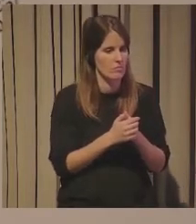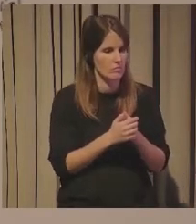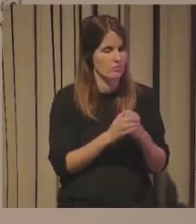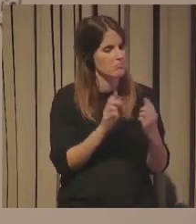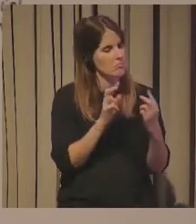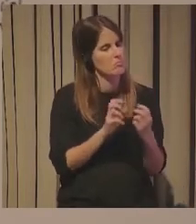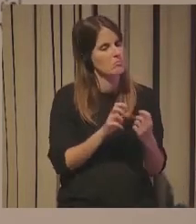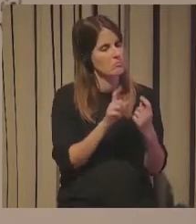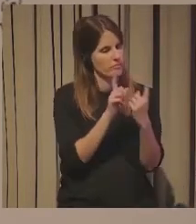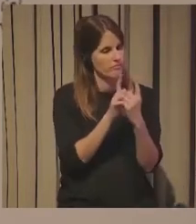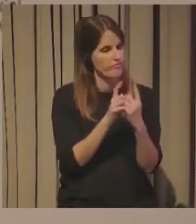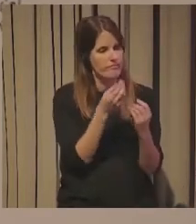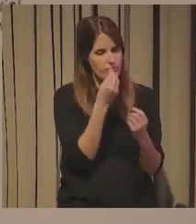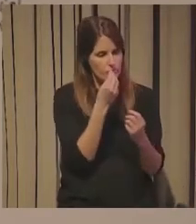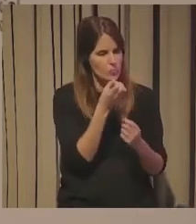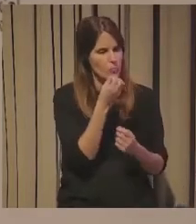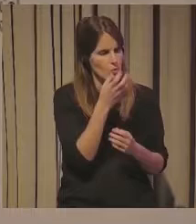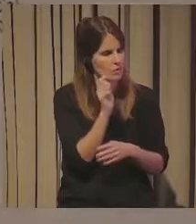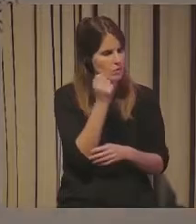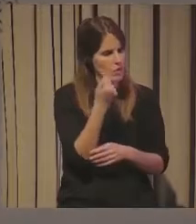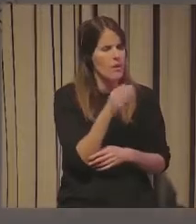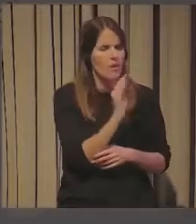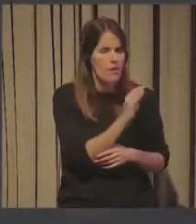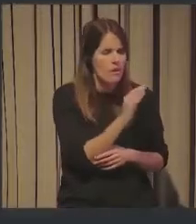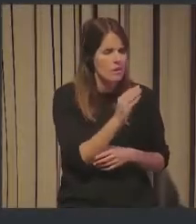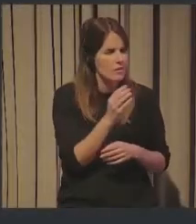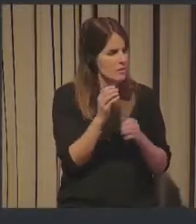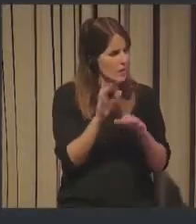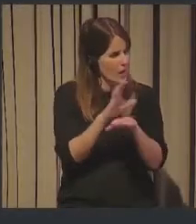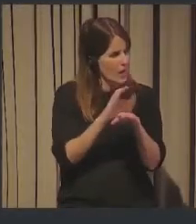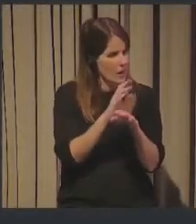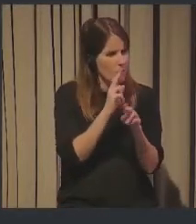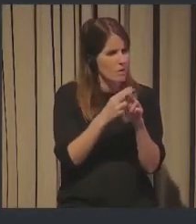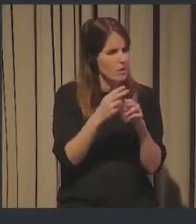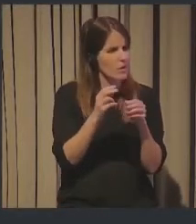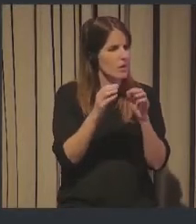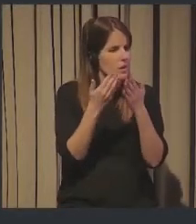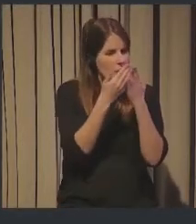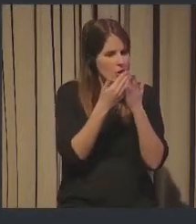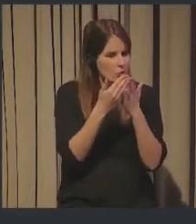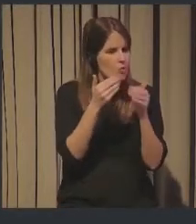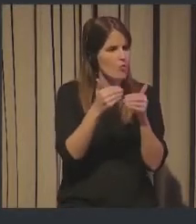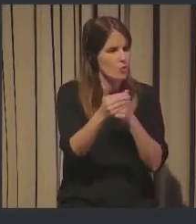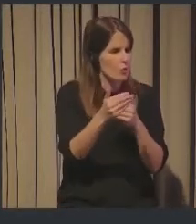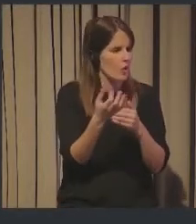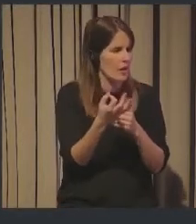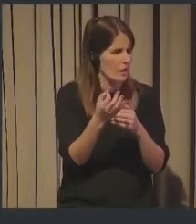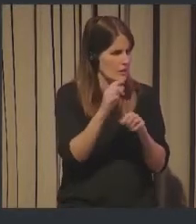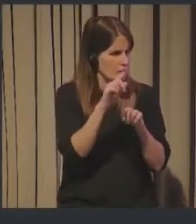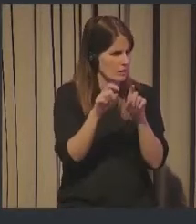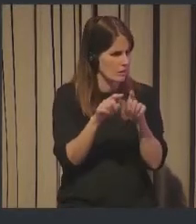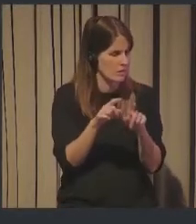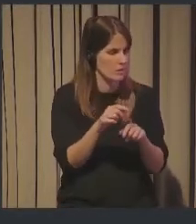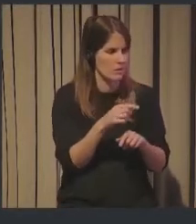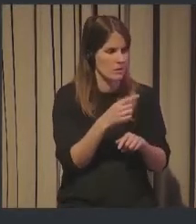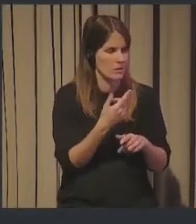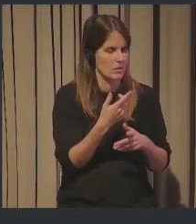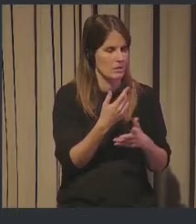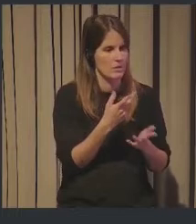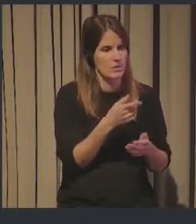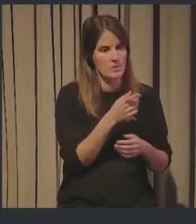bien y le dije, doctor Cannon, ¿qué es esto que se llama Estudios del Futuro? Y creo que estaba un poco